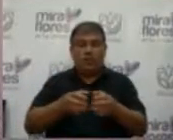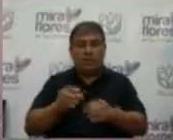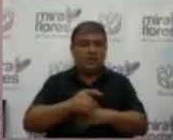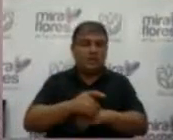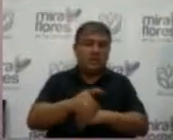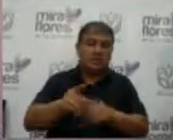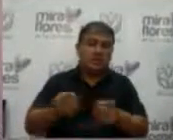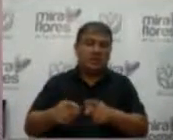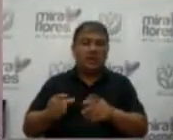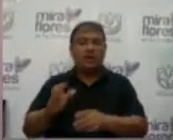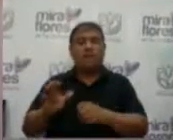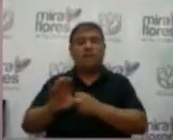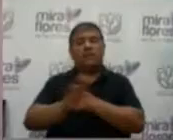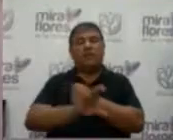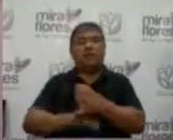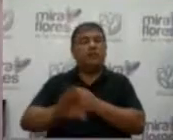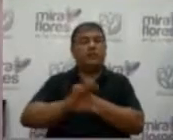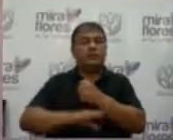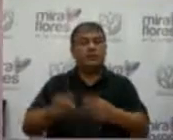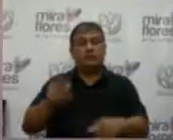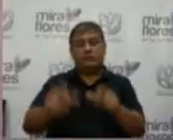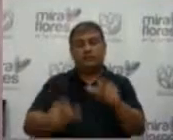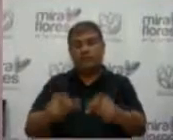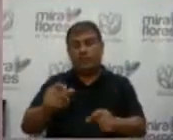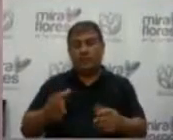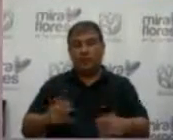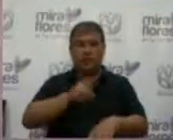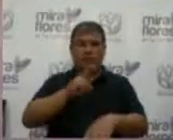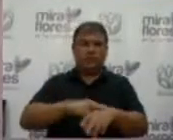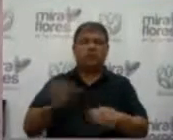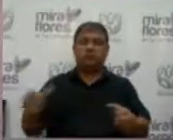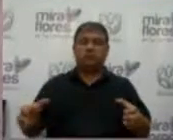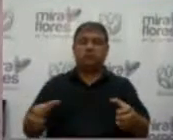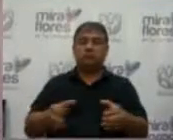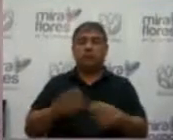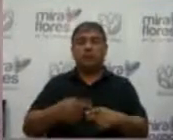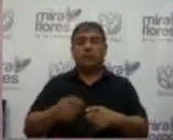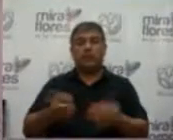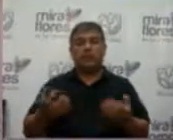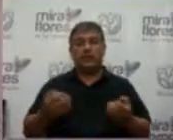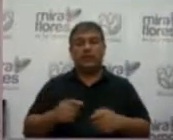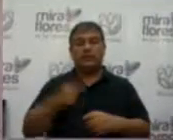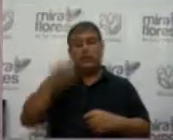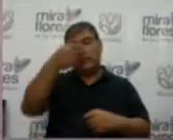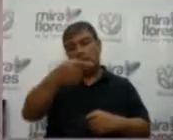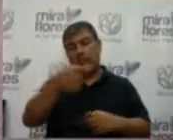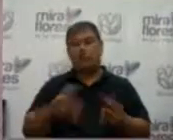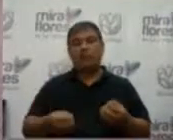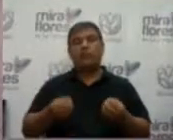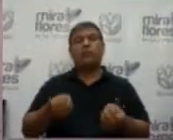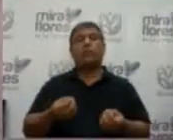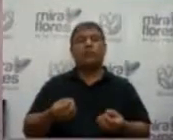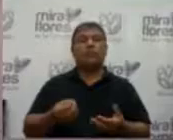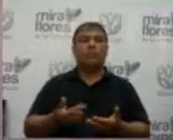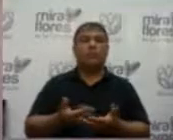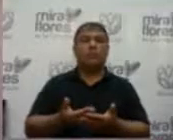Plataforma de Defensa Civil. Normalmente nos reunimos acá, pero en este caso quisimos que se haga ahí porque